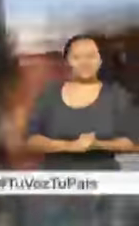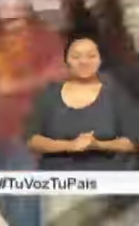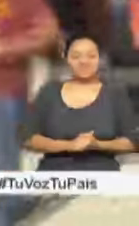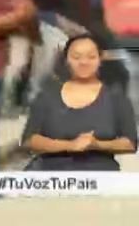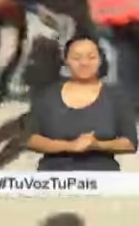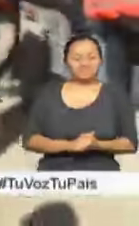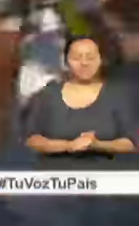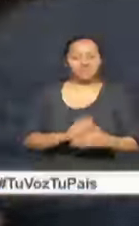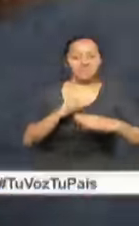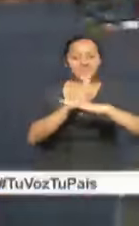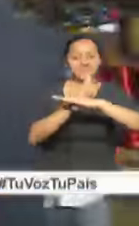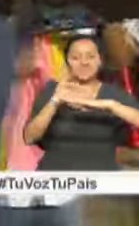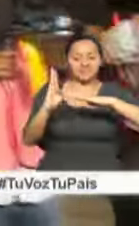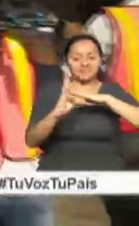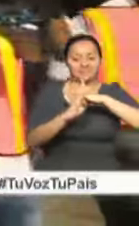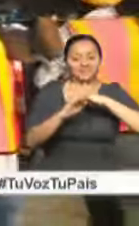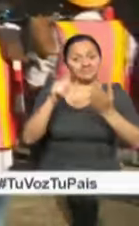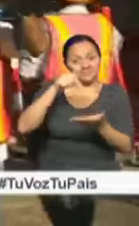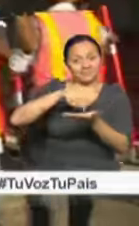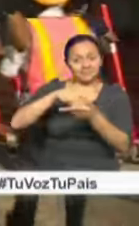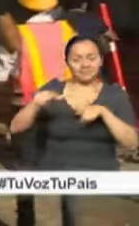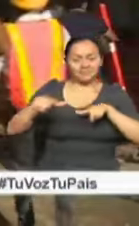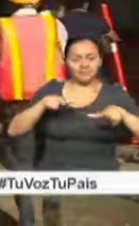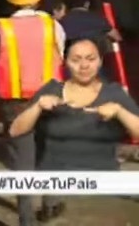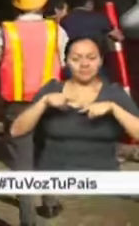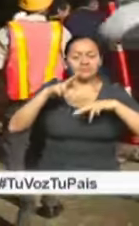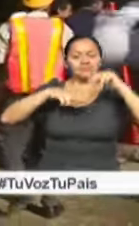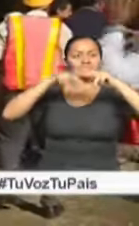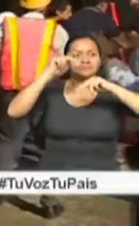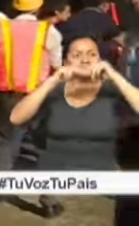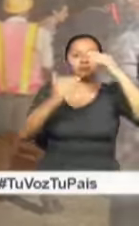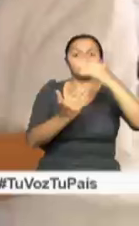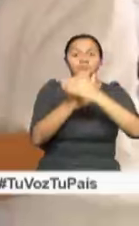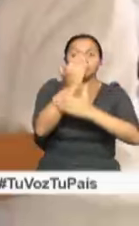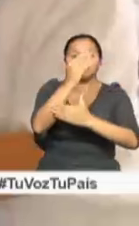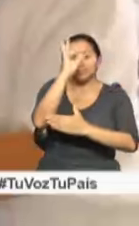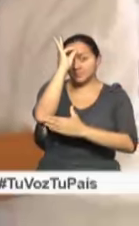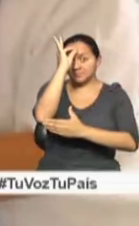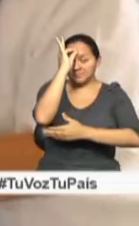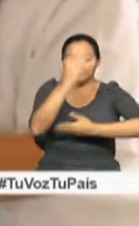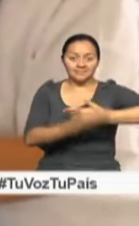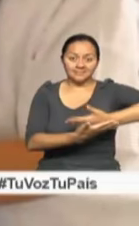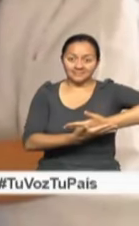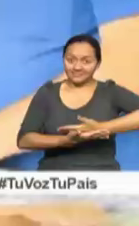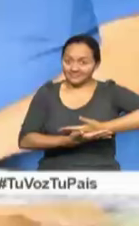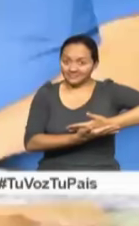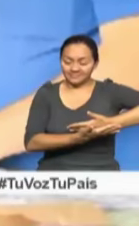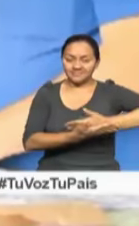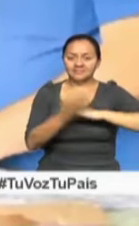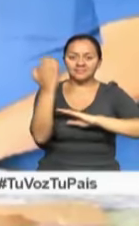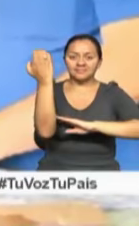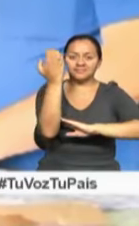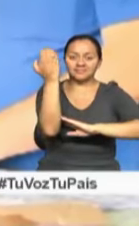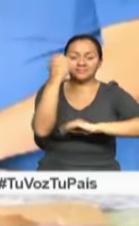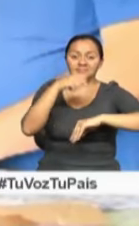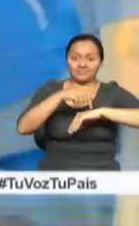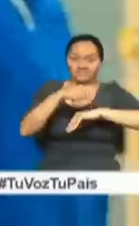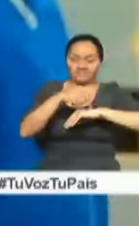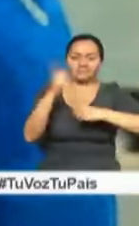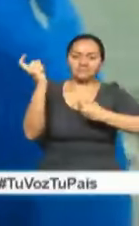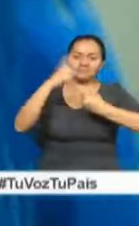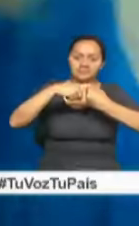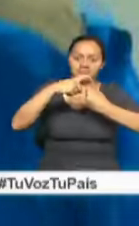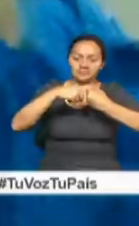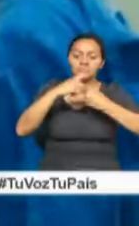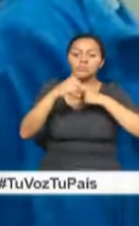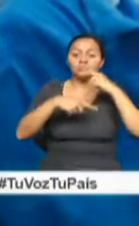En Bahía de Caracas se construye el nuevo y moderno Centro Materno Infantil y Emergencias, el cual estará al servicio de los afiliados,